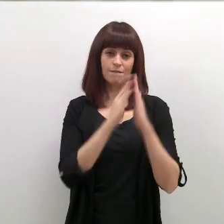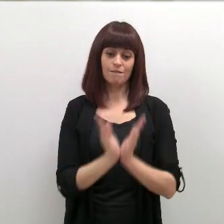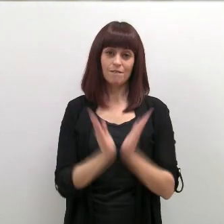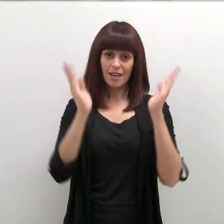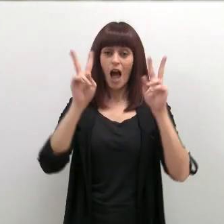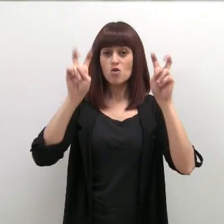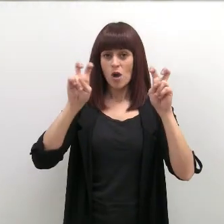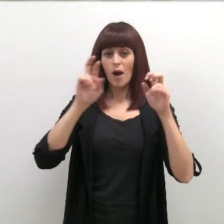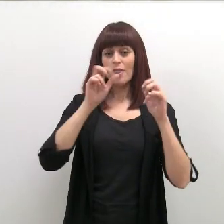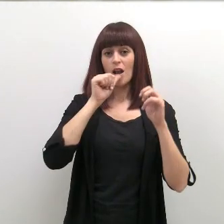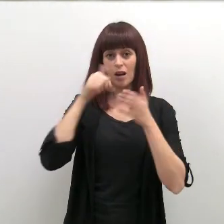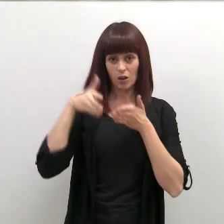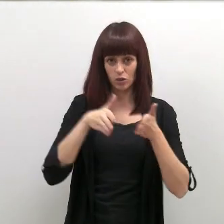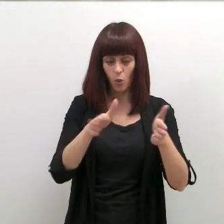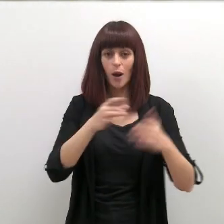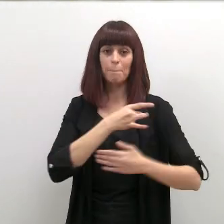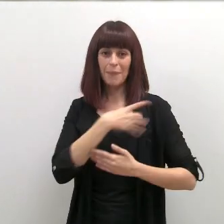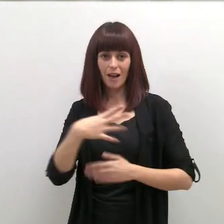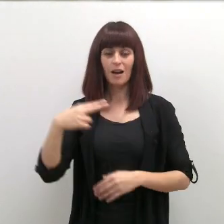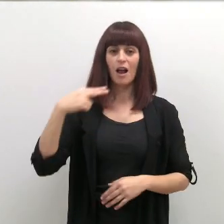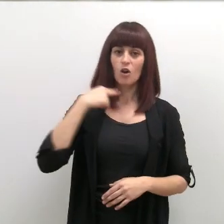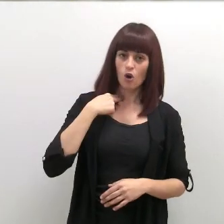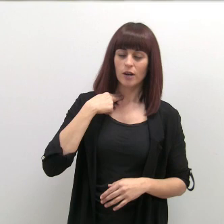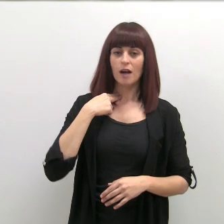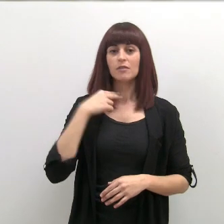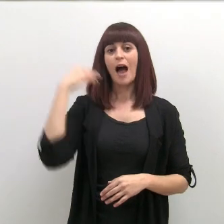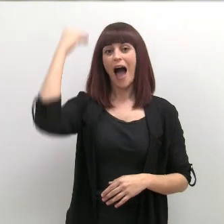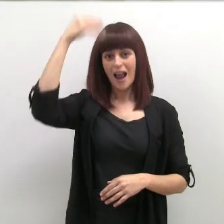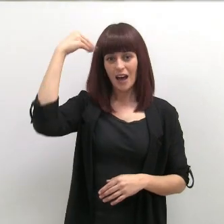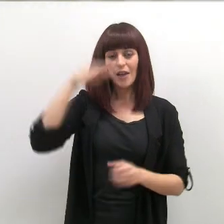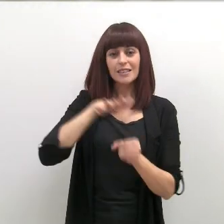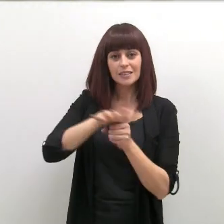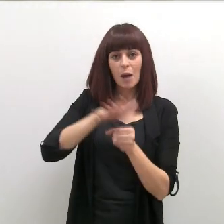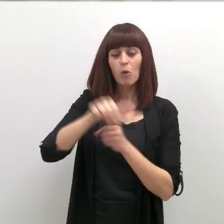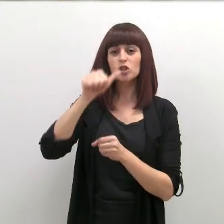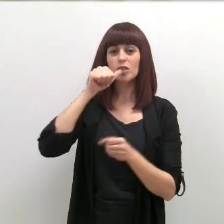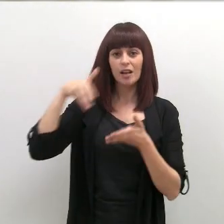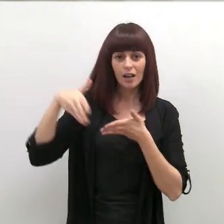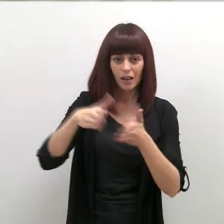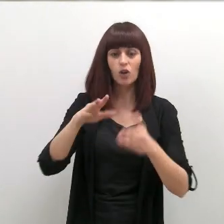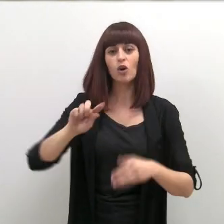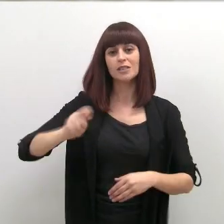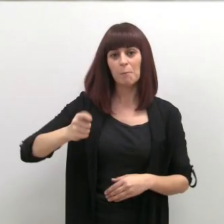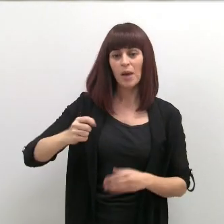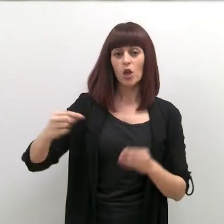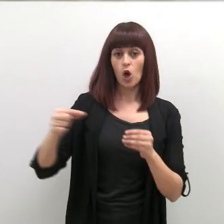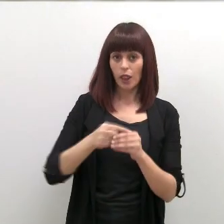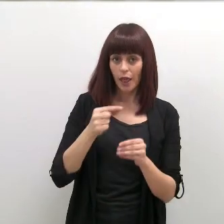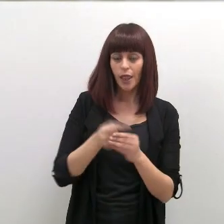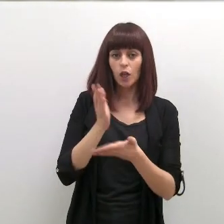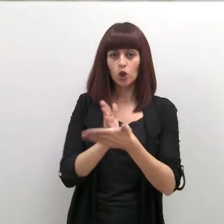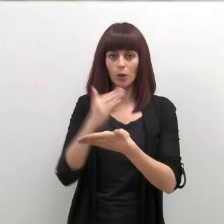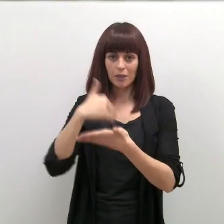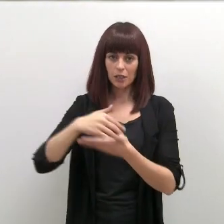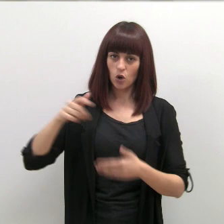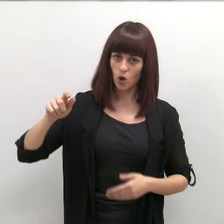Segura, Alguazas, Priego, Blanca, Lorca, Los Alcázares, Campos del Río, Cieza, San Pedro del Pinatar, Bullas, Torrepacheco,